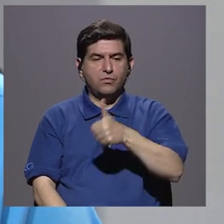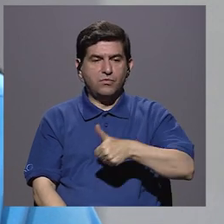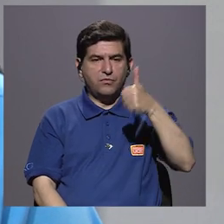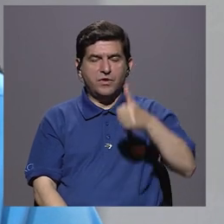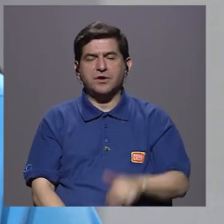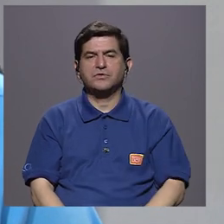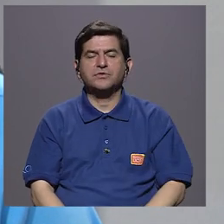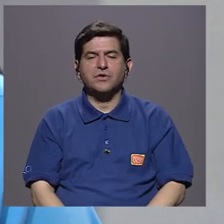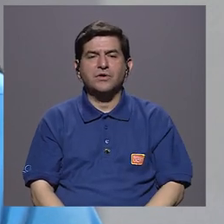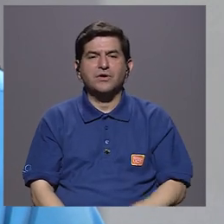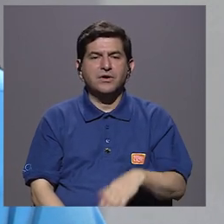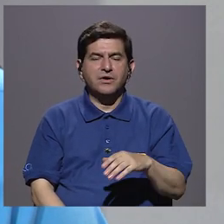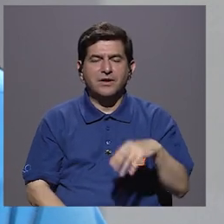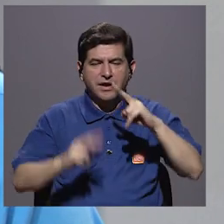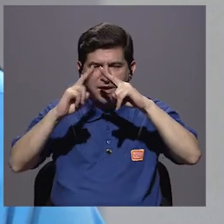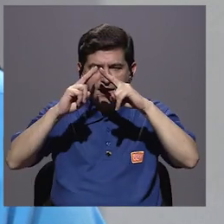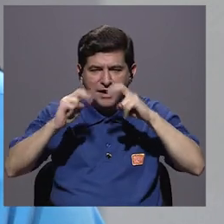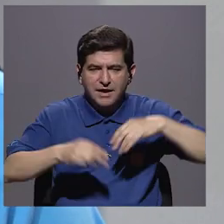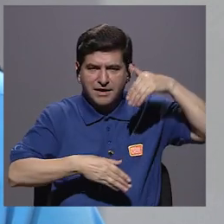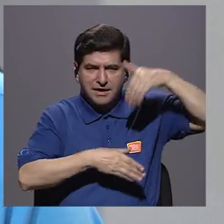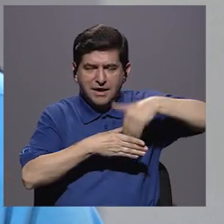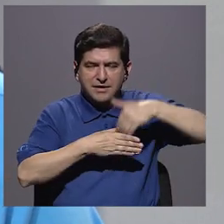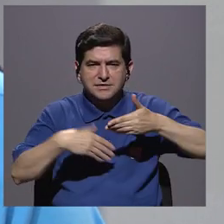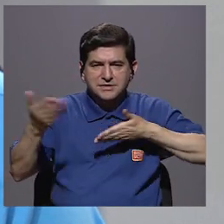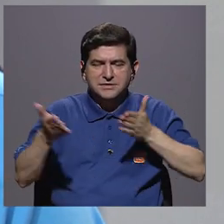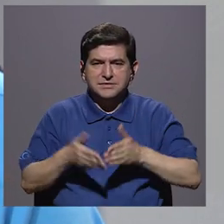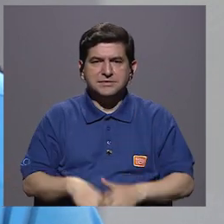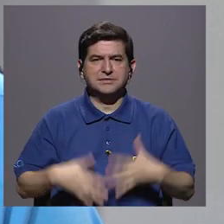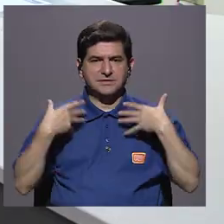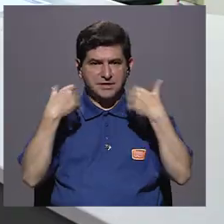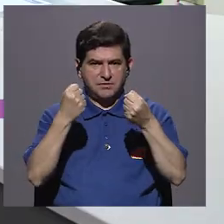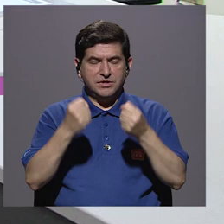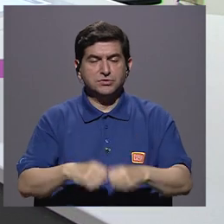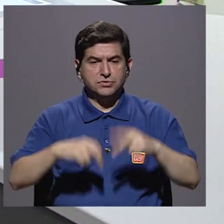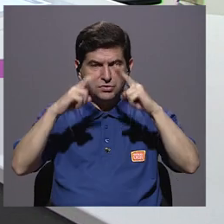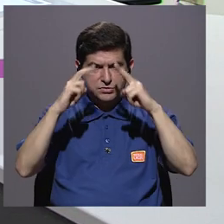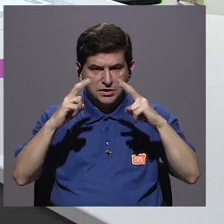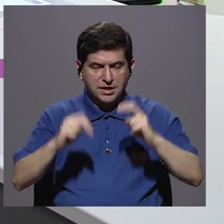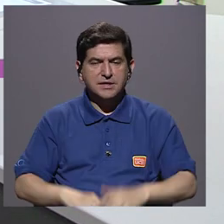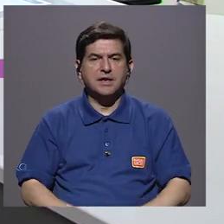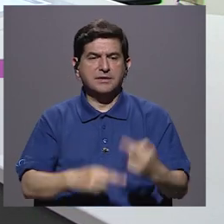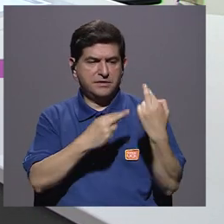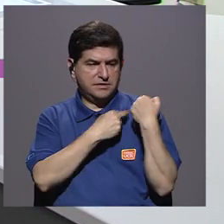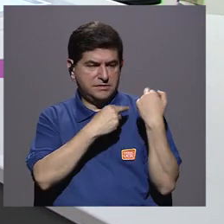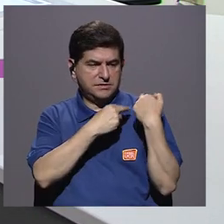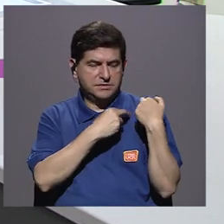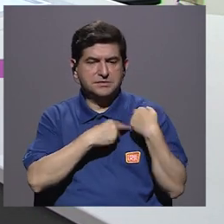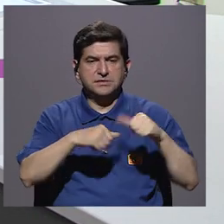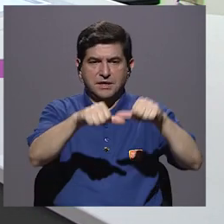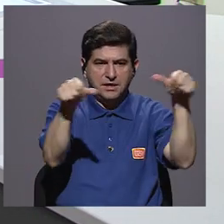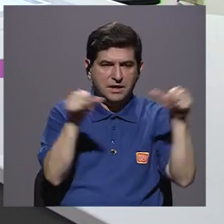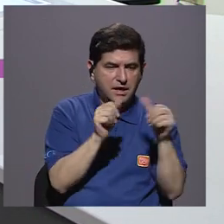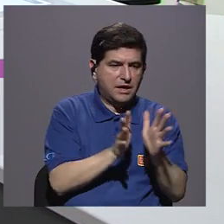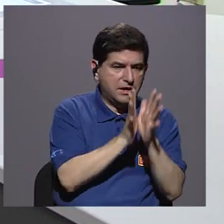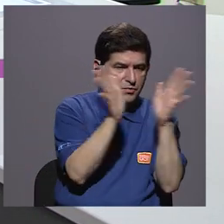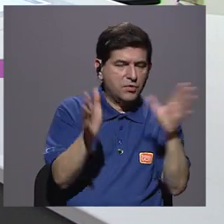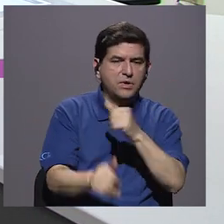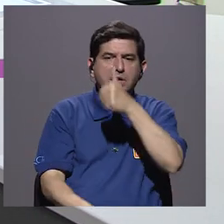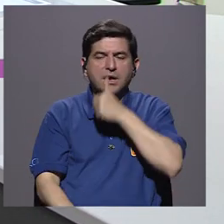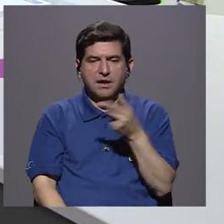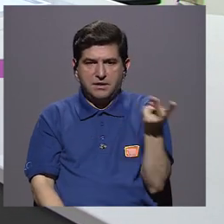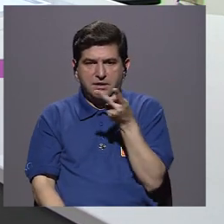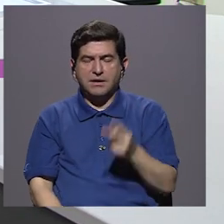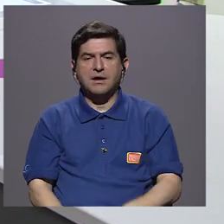Auditoría General de Servicios de Salud que revisa el cumplimiento de esos deberes de las personas usuarias, tanto en lo público como en lo privado.